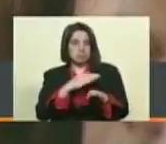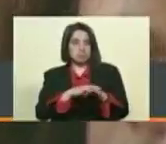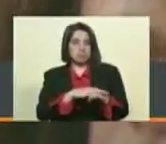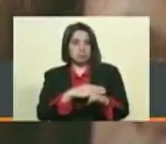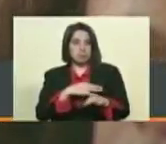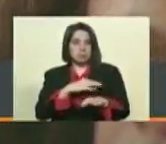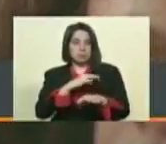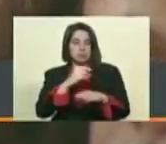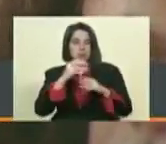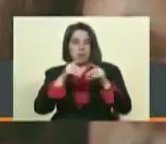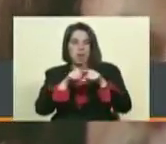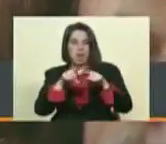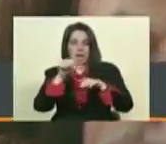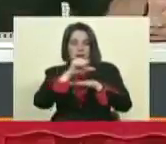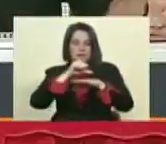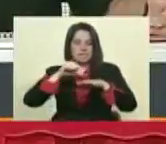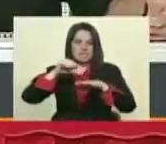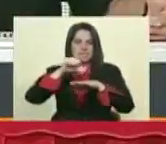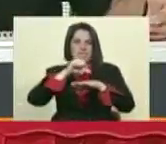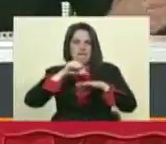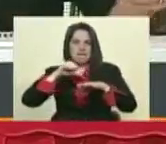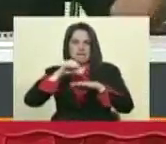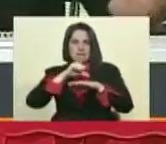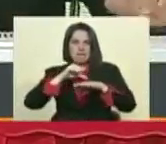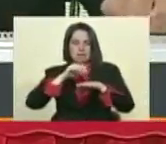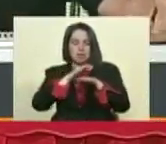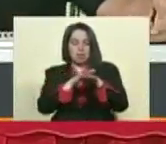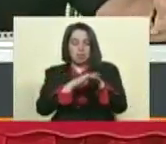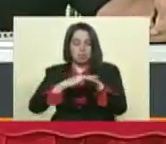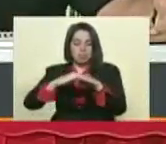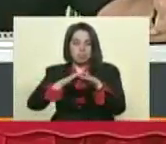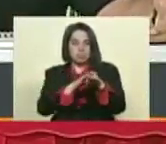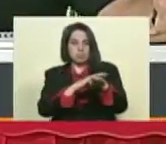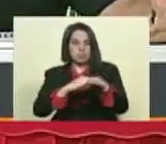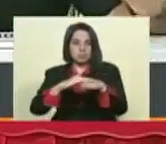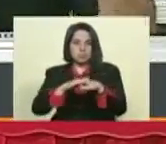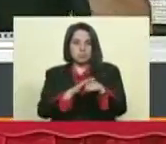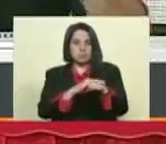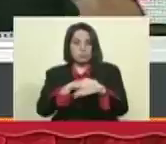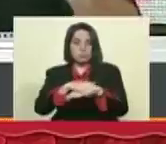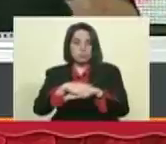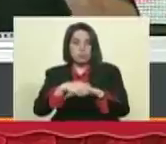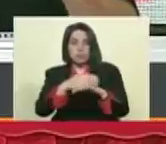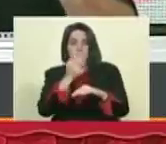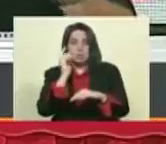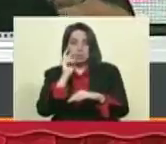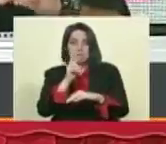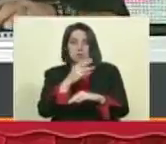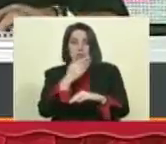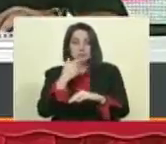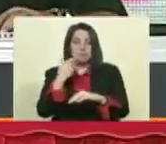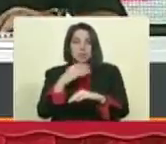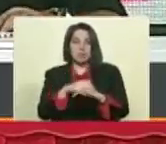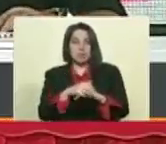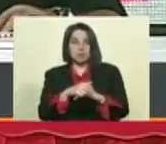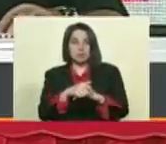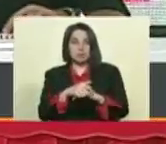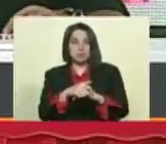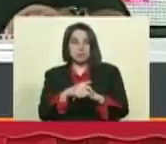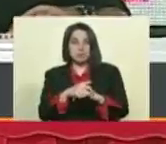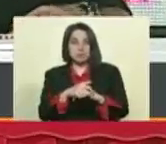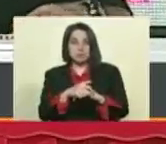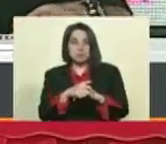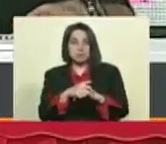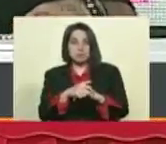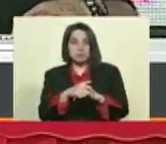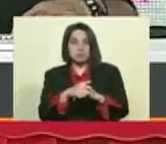así que aquí ha habido expresiones de personas llevadas por el odio a una idea, que han